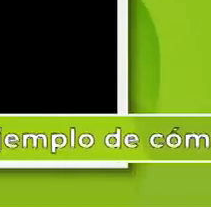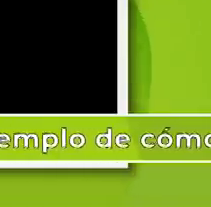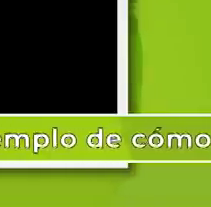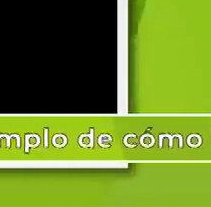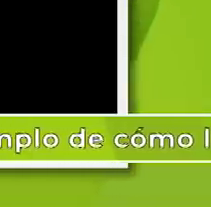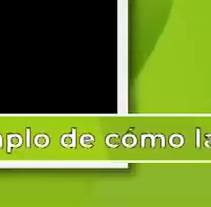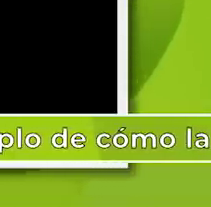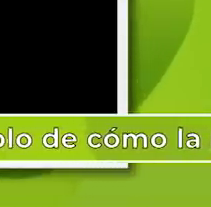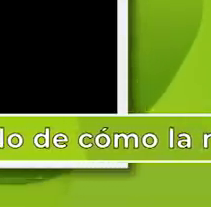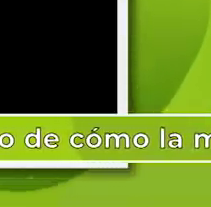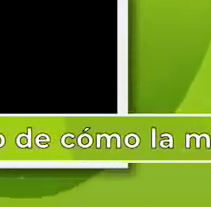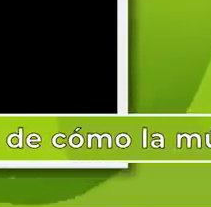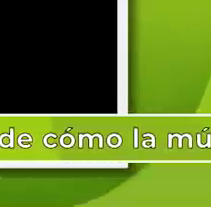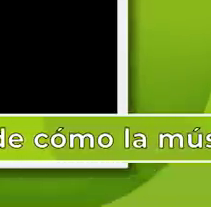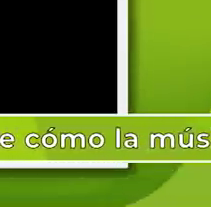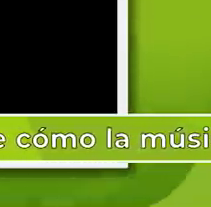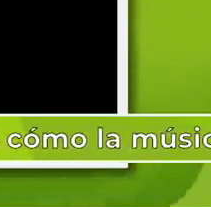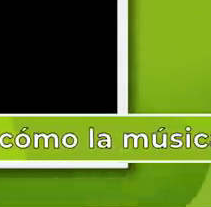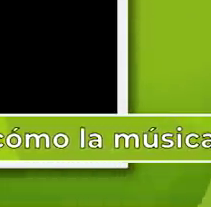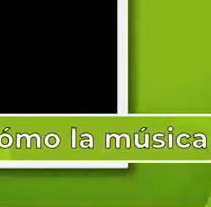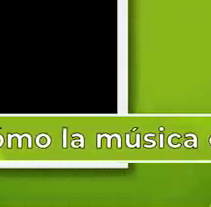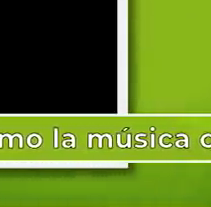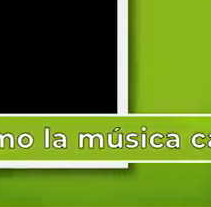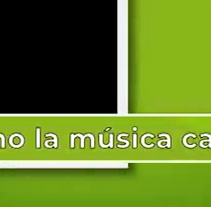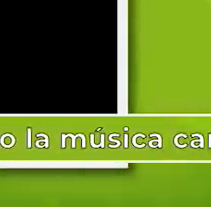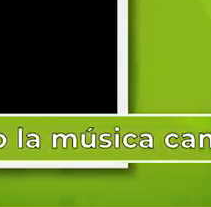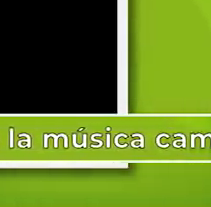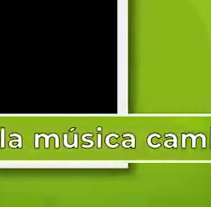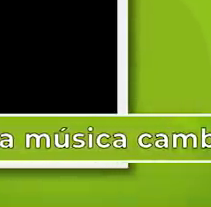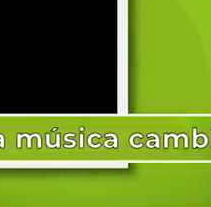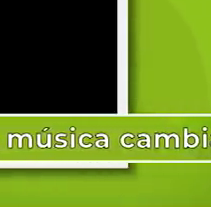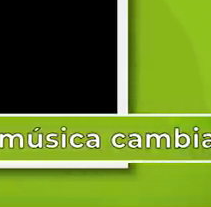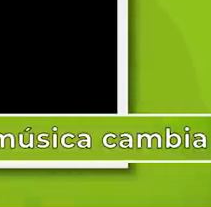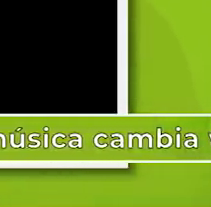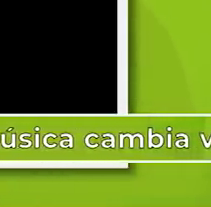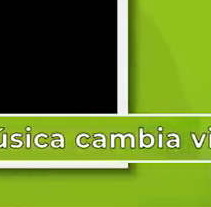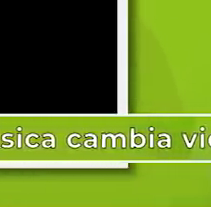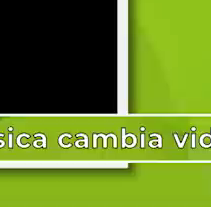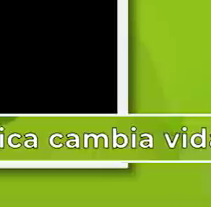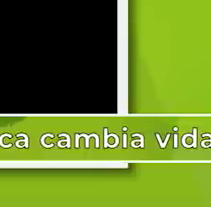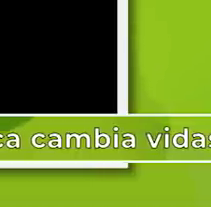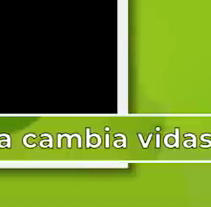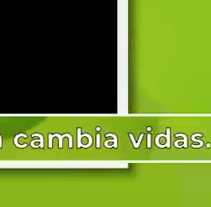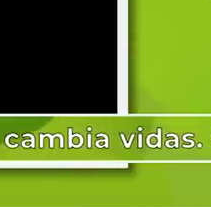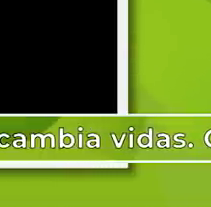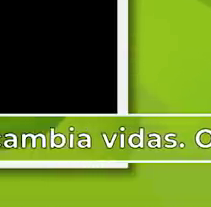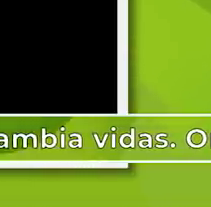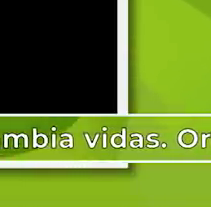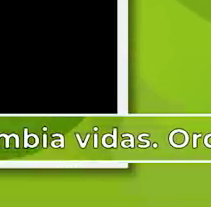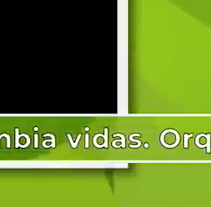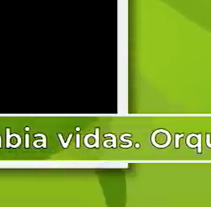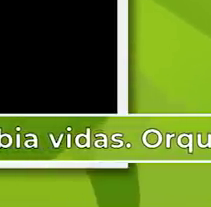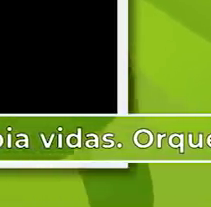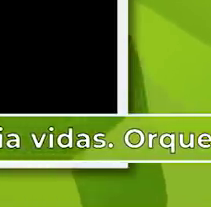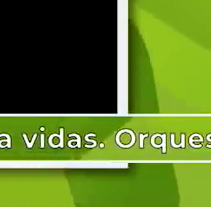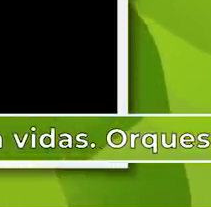¡Sandunga, mamá! ¡Por Dios! ¡Sandunga no se hace